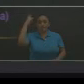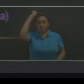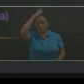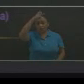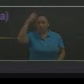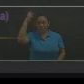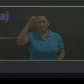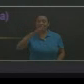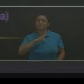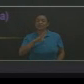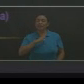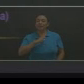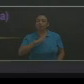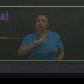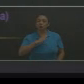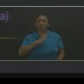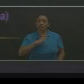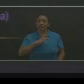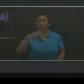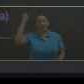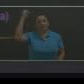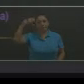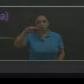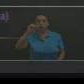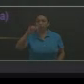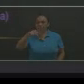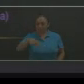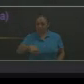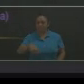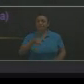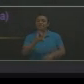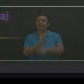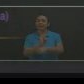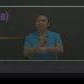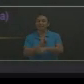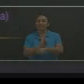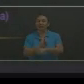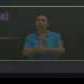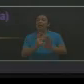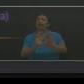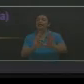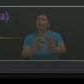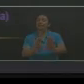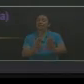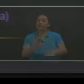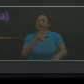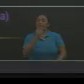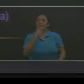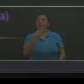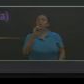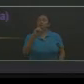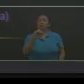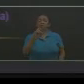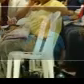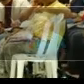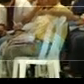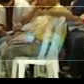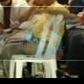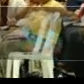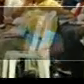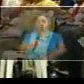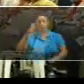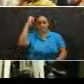Tenemos la dicha de que en esta iglesia a veces hay que parar a los hermanos para que ya no sigan profetizando.